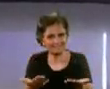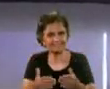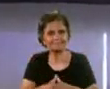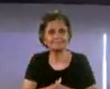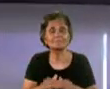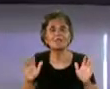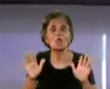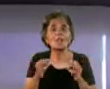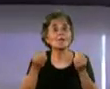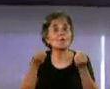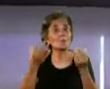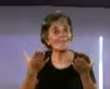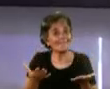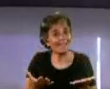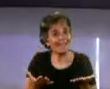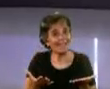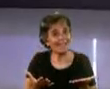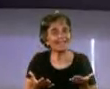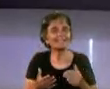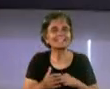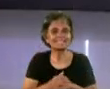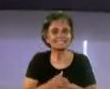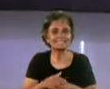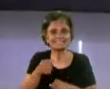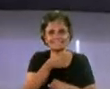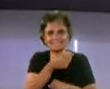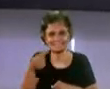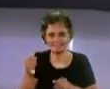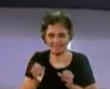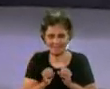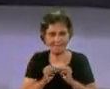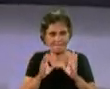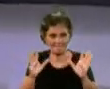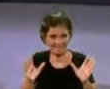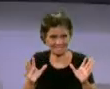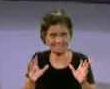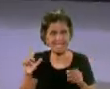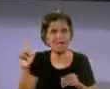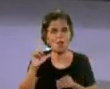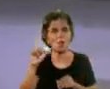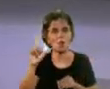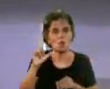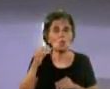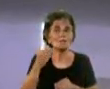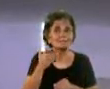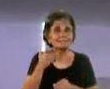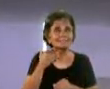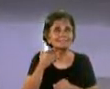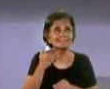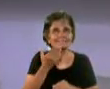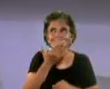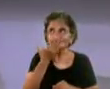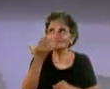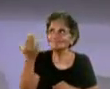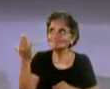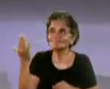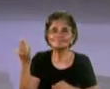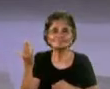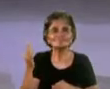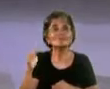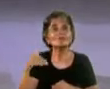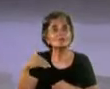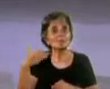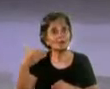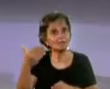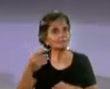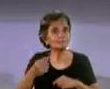¿Cómo les va? Buen mediodía para todos. Arrancamos la semana nuevamente, un lunes gris, ya lo habrán podido ver, pero va a seguir la jornada